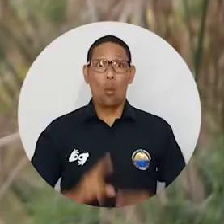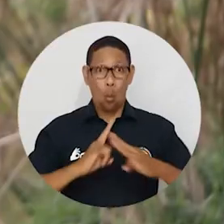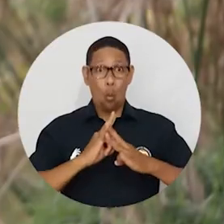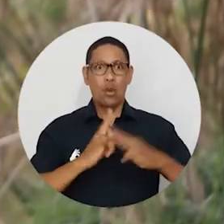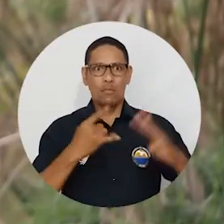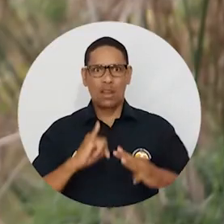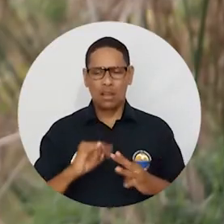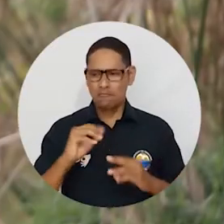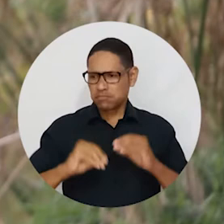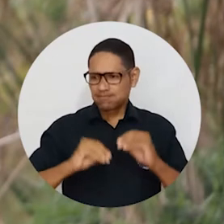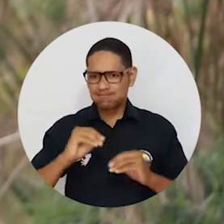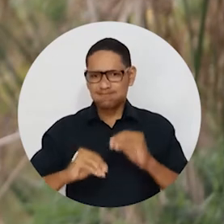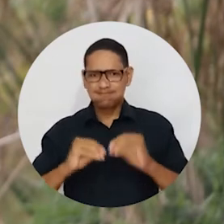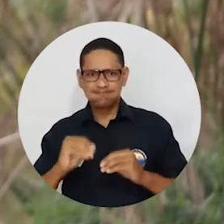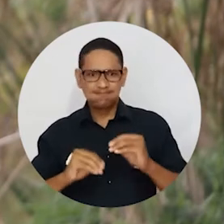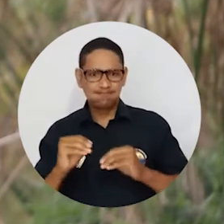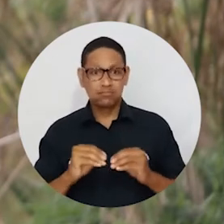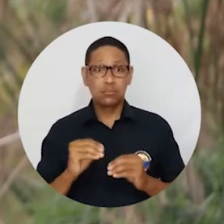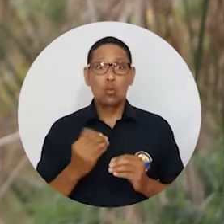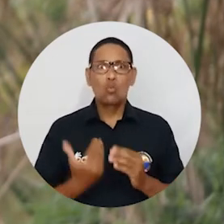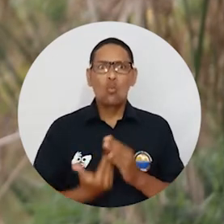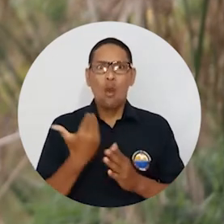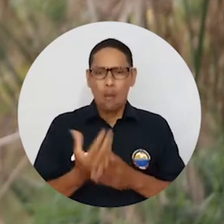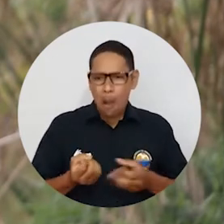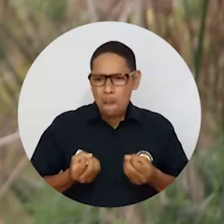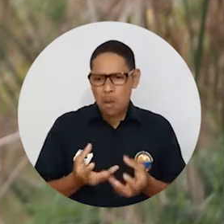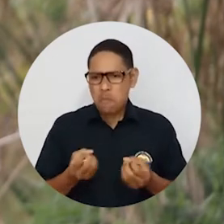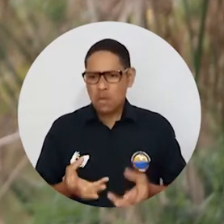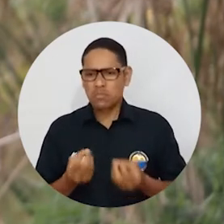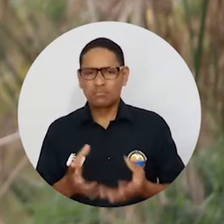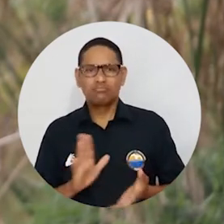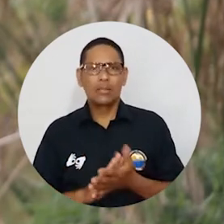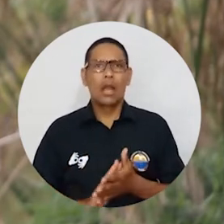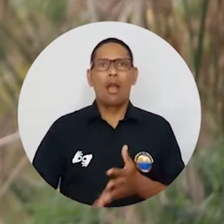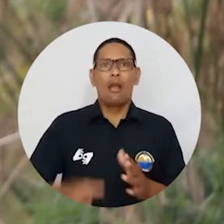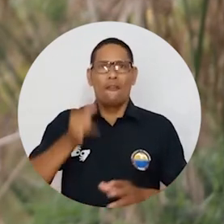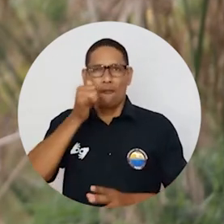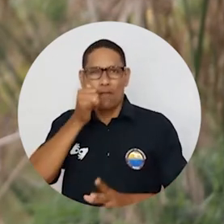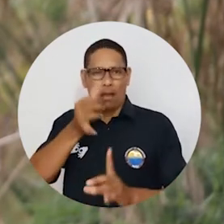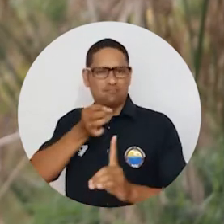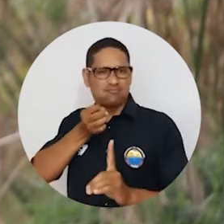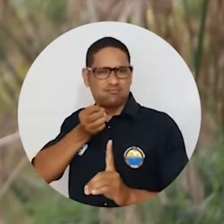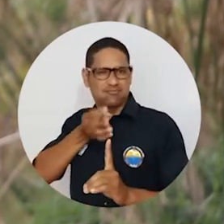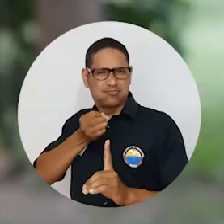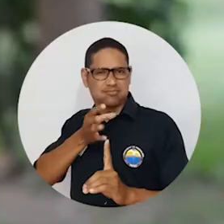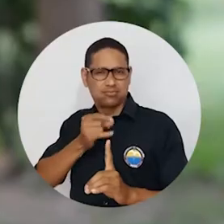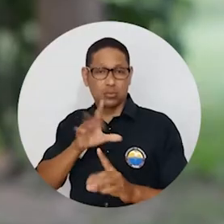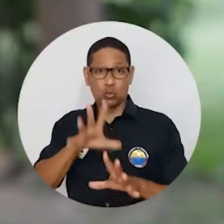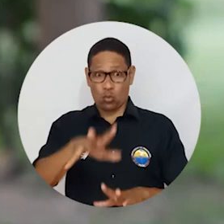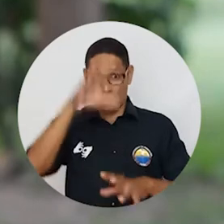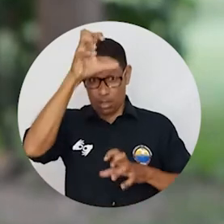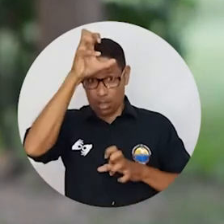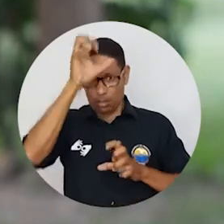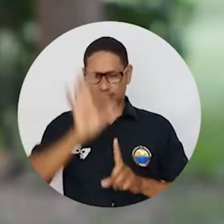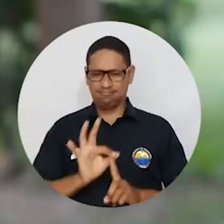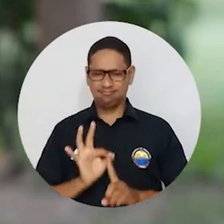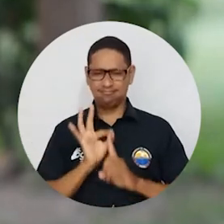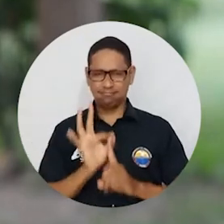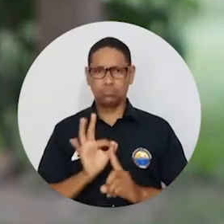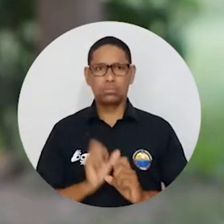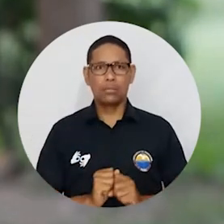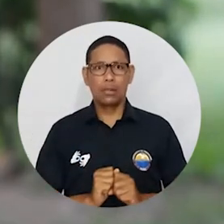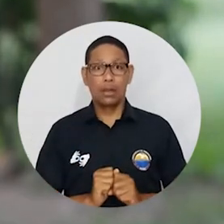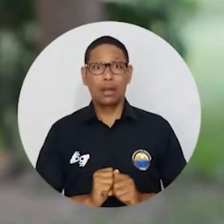Unimagdalena dotó laboratorios con estaciones móviles de videoconferencia para aprendizaje híbrido en la institución. Nuestra Casa de Estudios